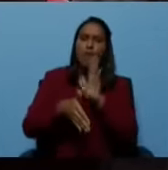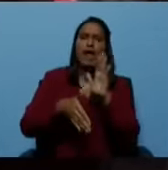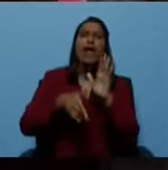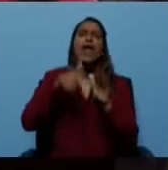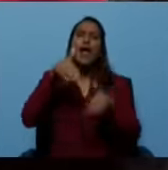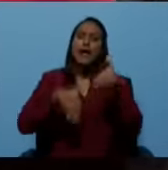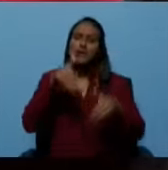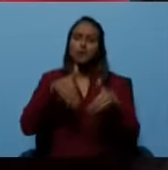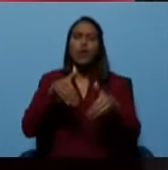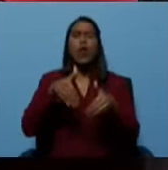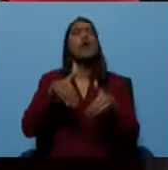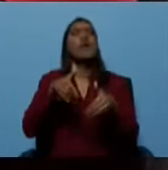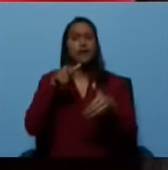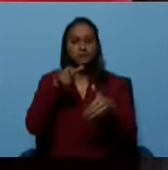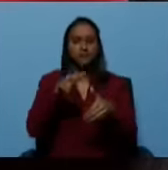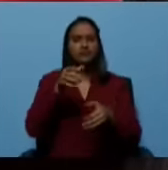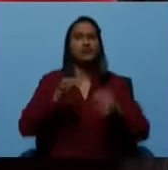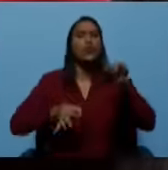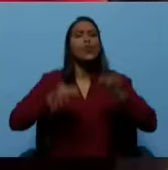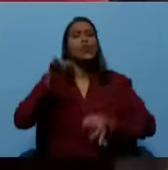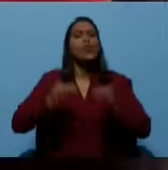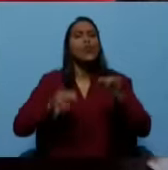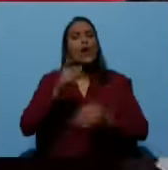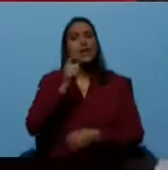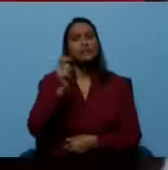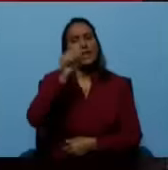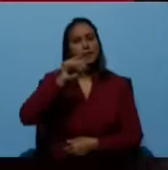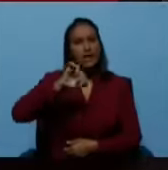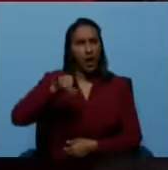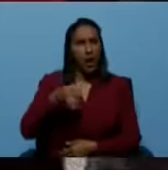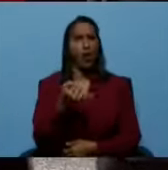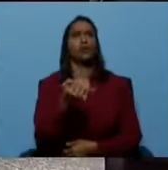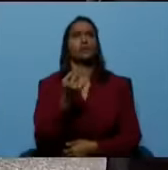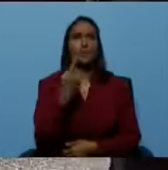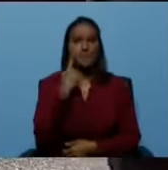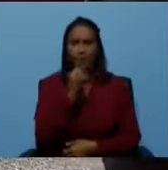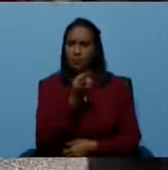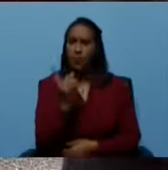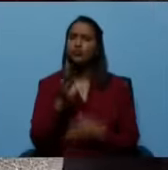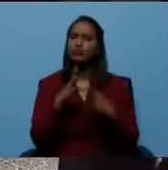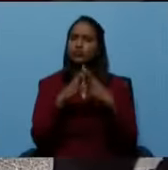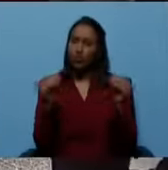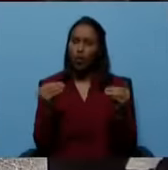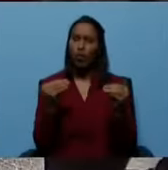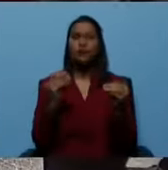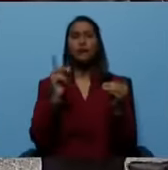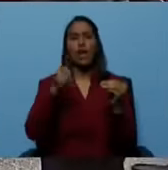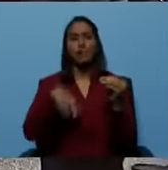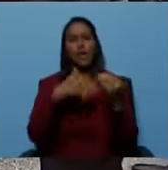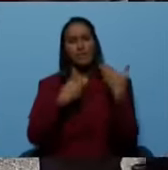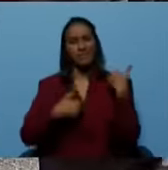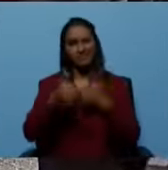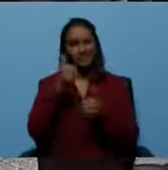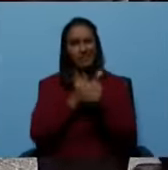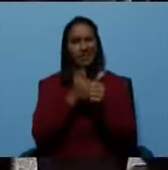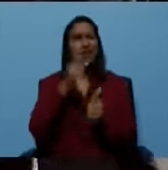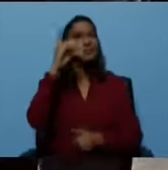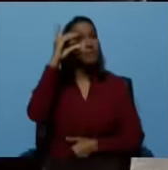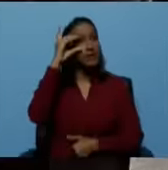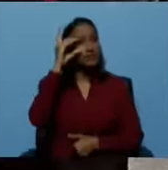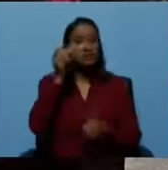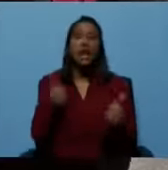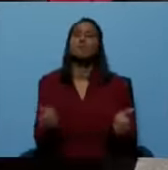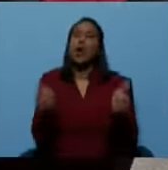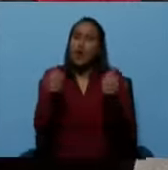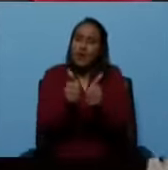vicepresidentes sectoriales. Veíamos también a la vicepresidenta ejecutiva de la República, la doctora Delcy Rodríguez, quienes han acudido el día de hoy para acompañar al jefe de